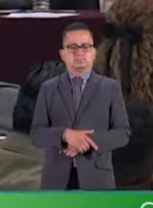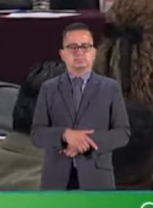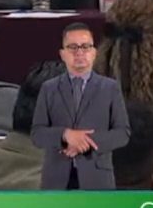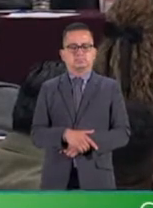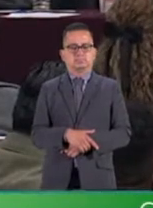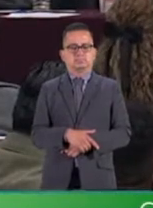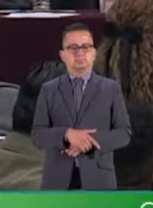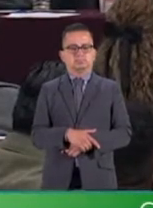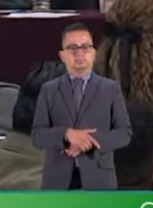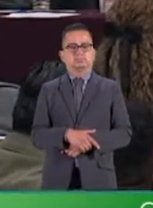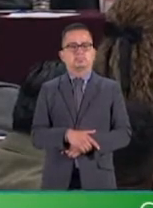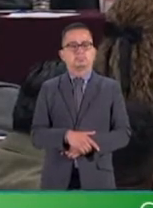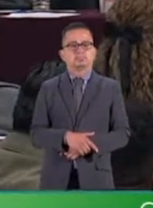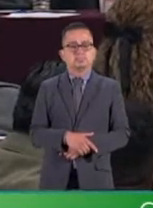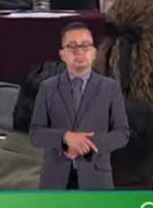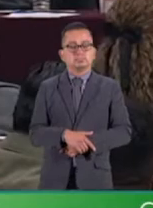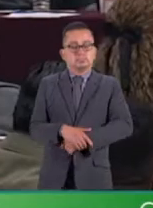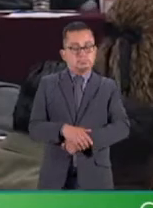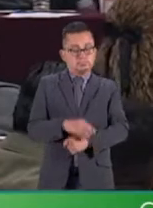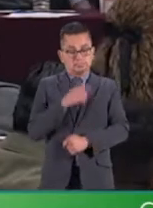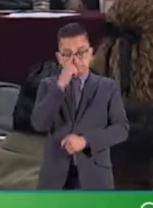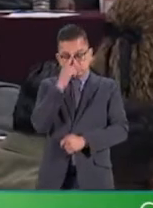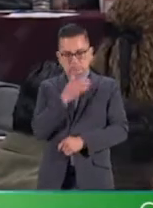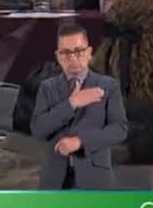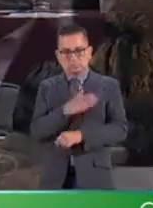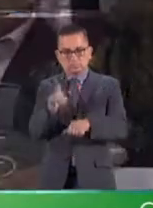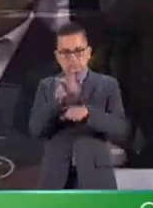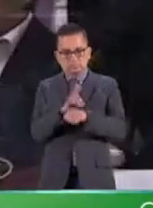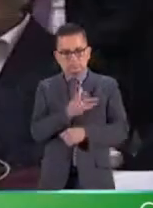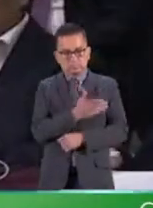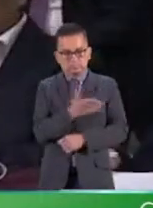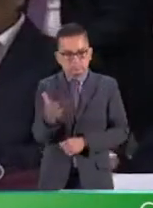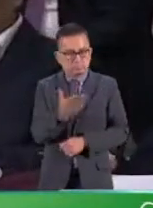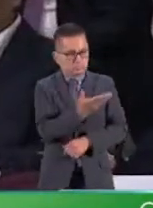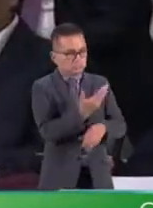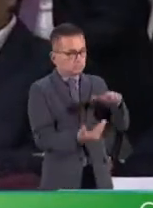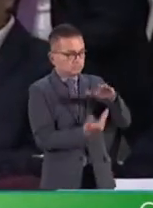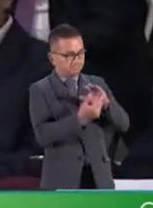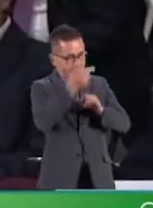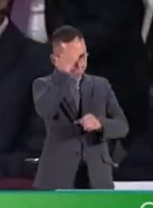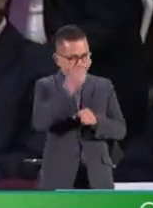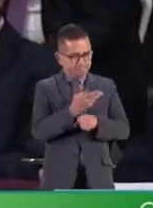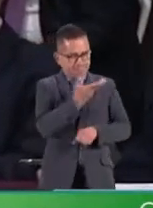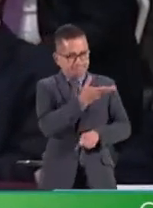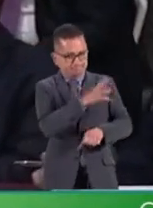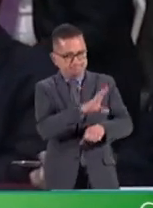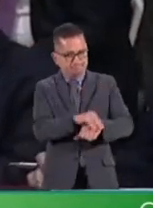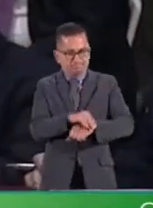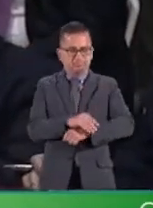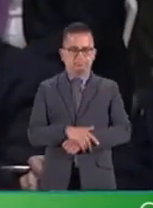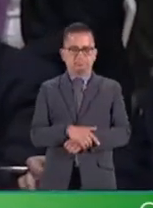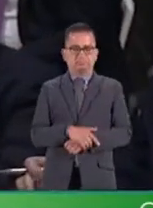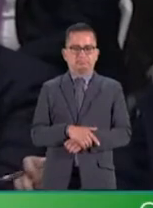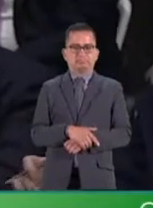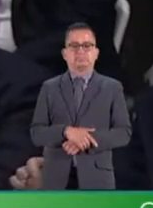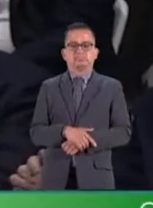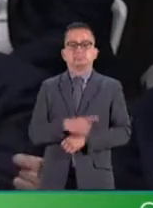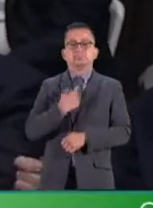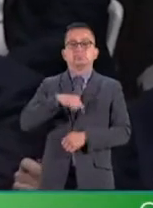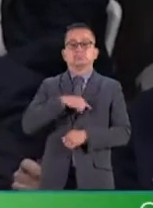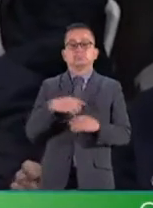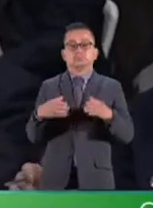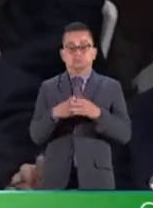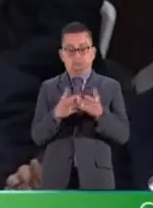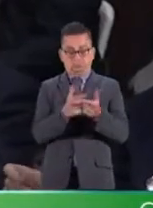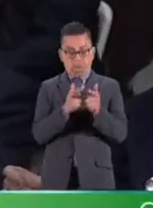Buenos días, compañeros, con su venia, vicepresidente y compañeros de la mesa. En Movimiento Ciudadano le hicimos una promesa a